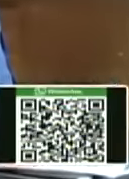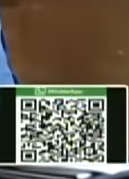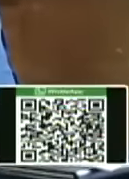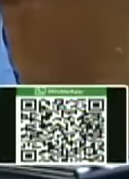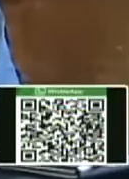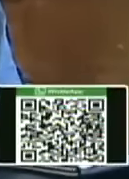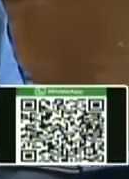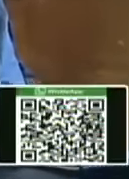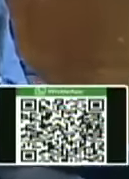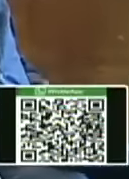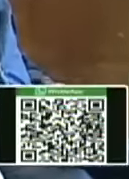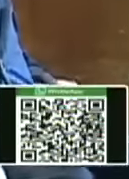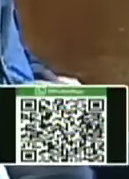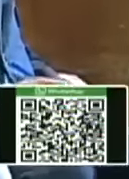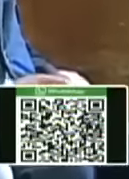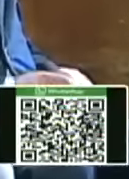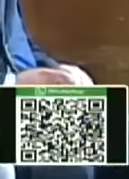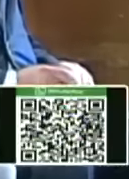muy importantes todas.